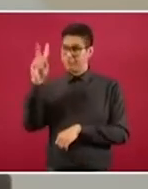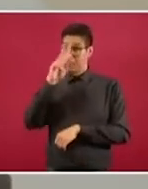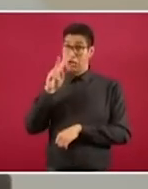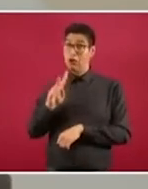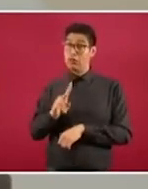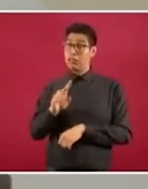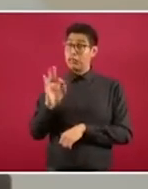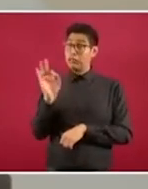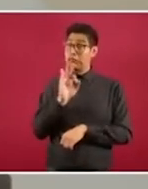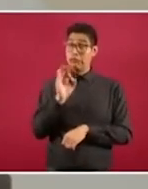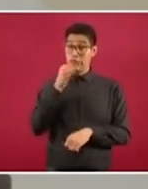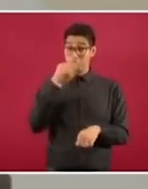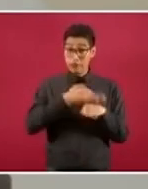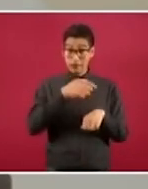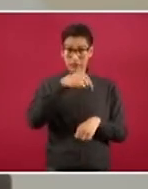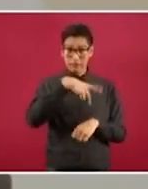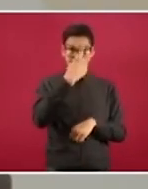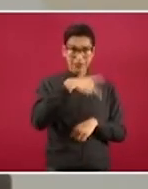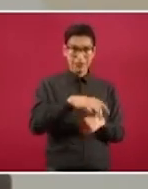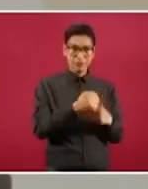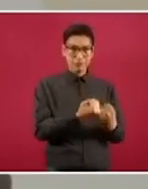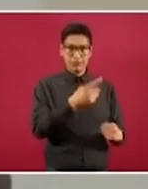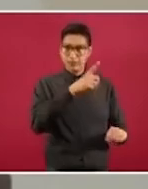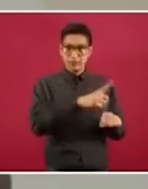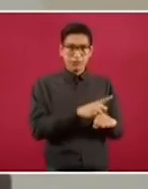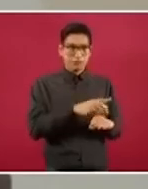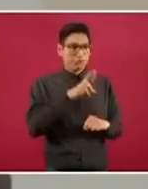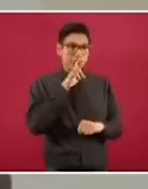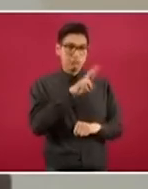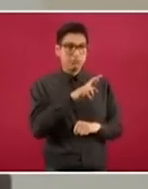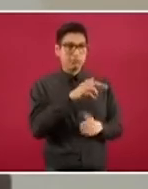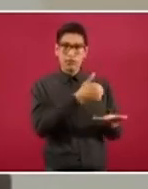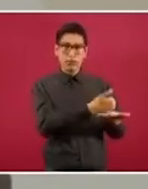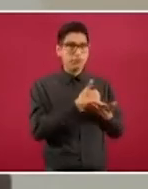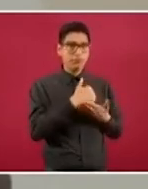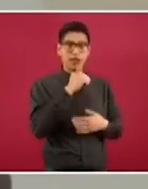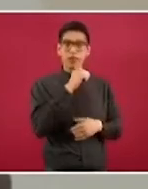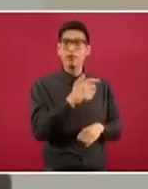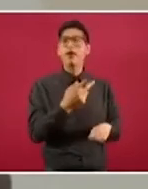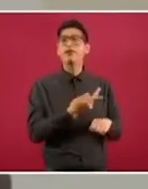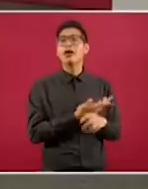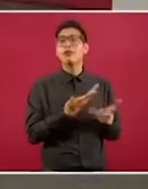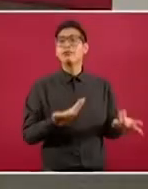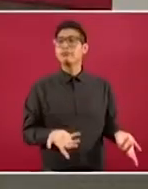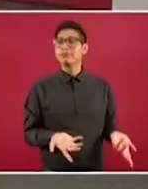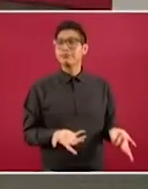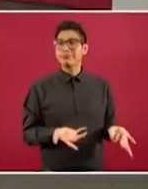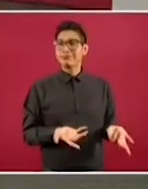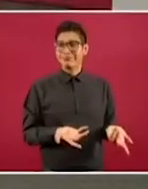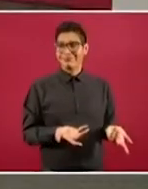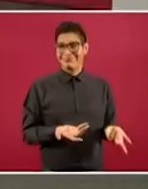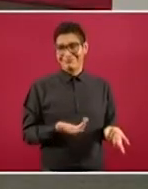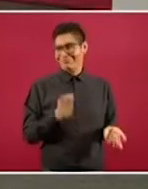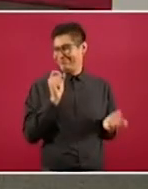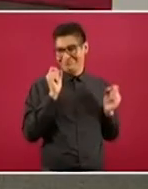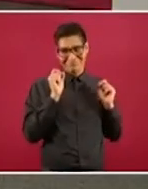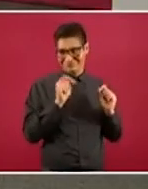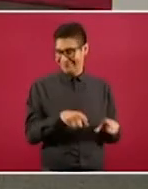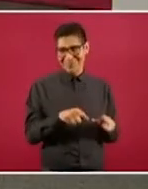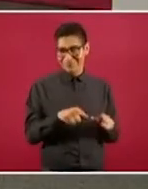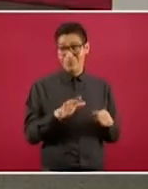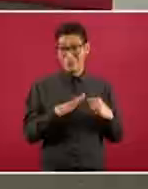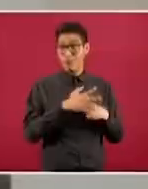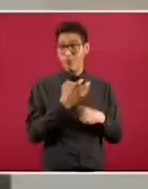va a ser lo mismo. Debe indicarse a tiempo como nosotros lo estamos indicando y la sociedad debe responder como esperamos